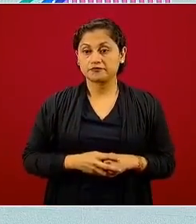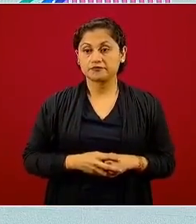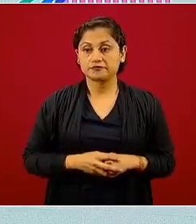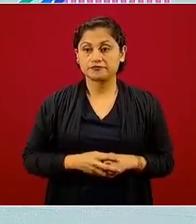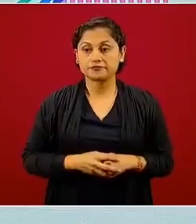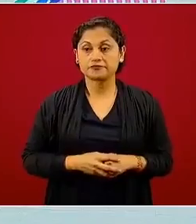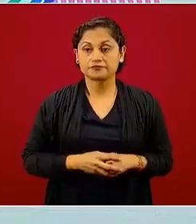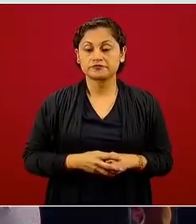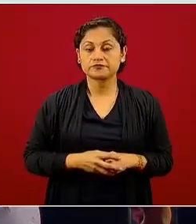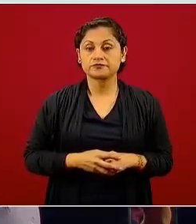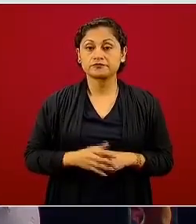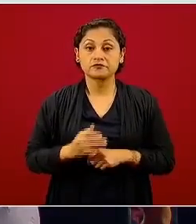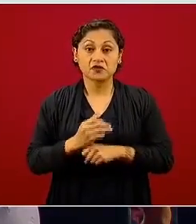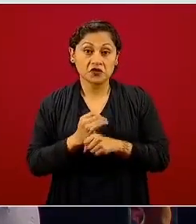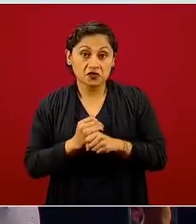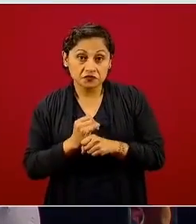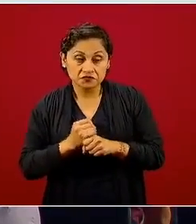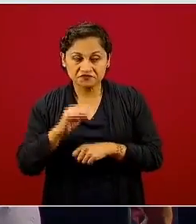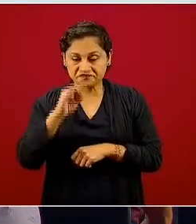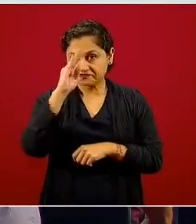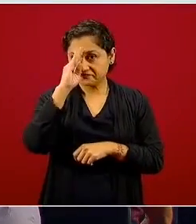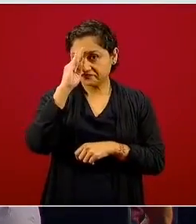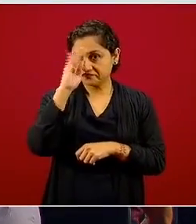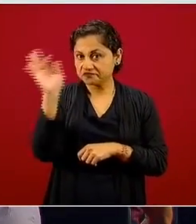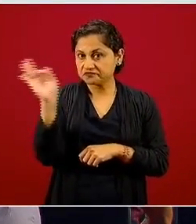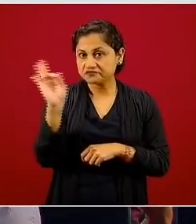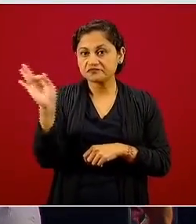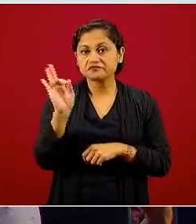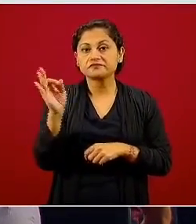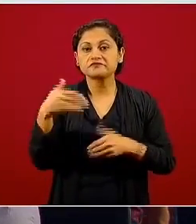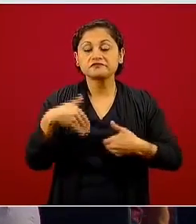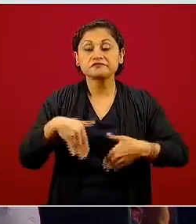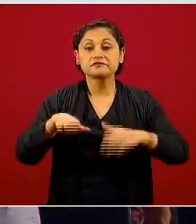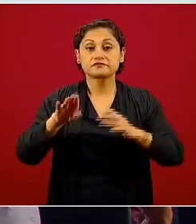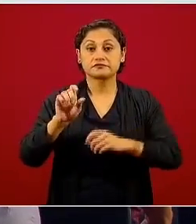La predicción había considerado